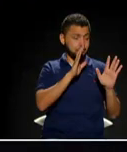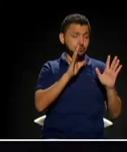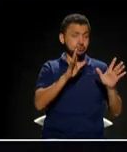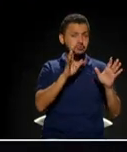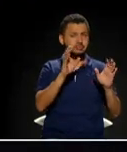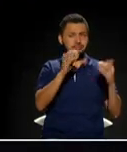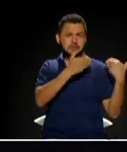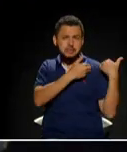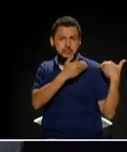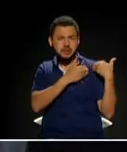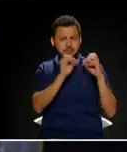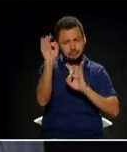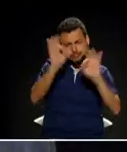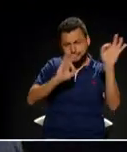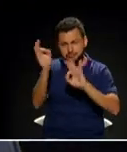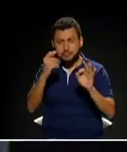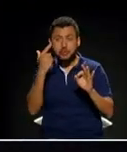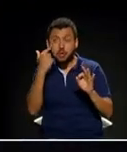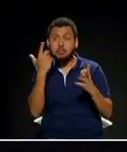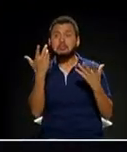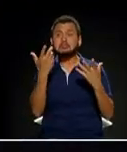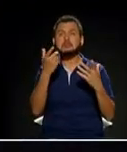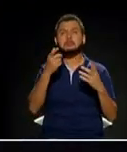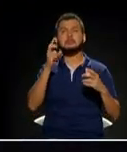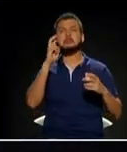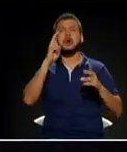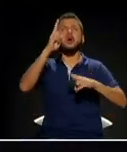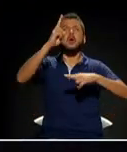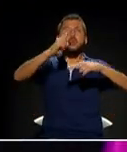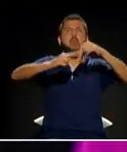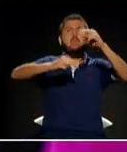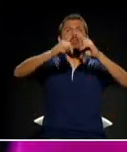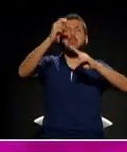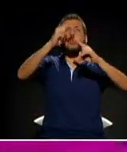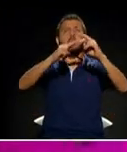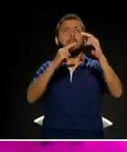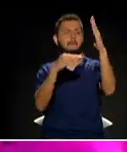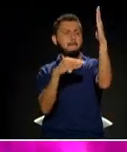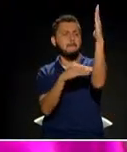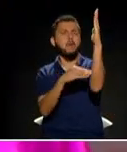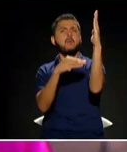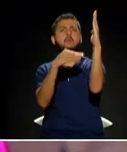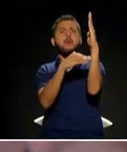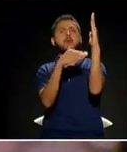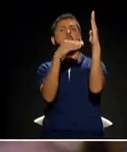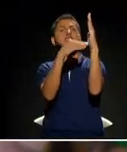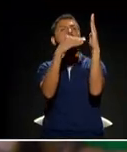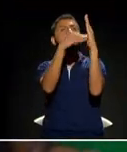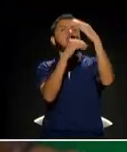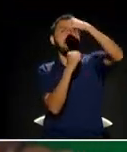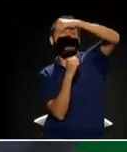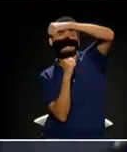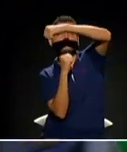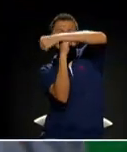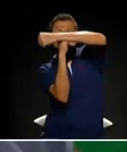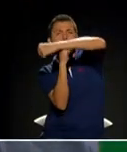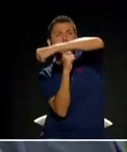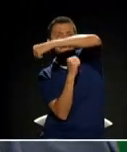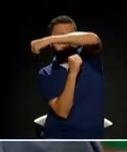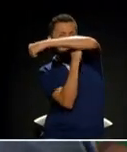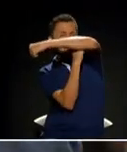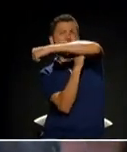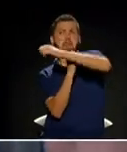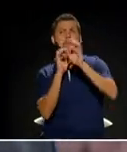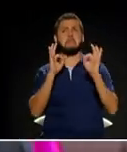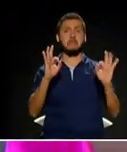que son las que en últimas aprueban la construcción de las obras de infraestructura sobre todo